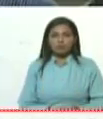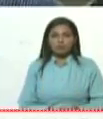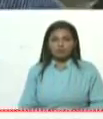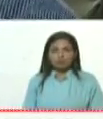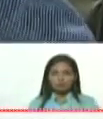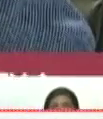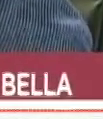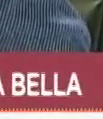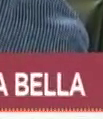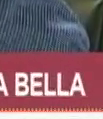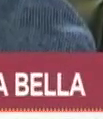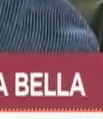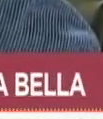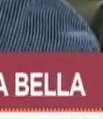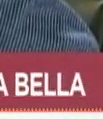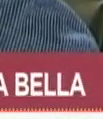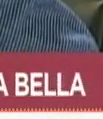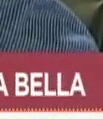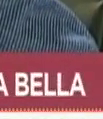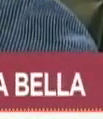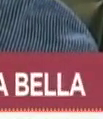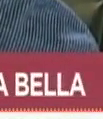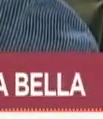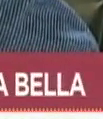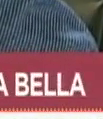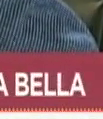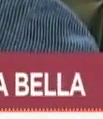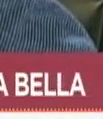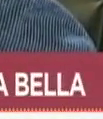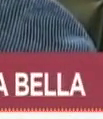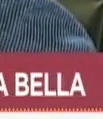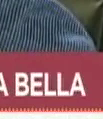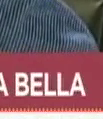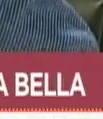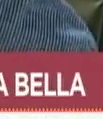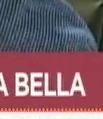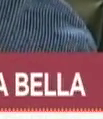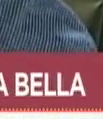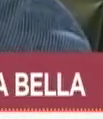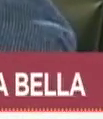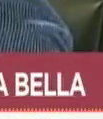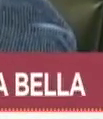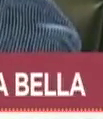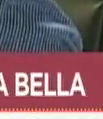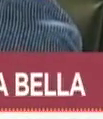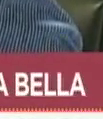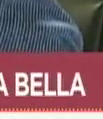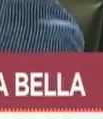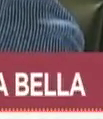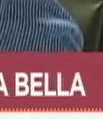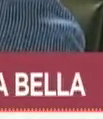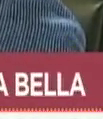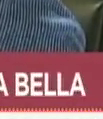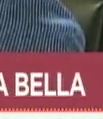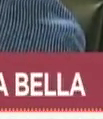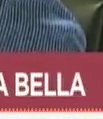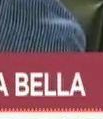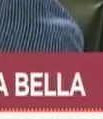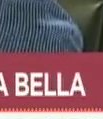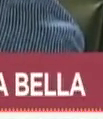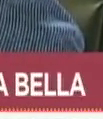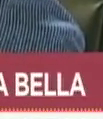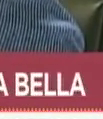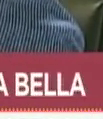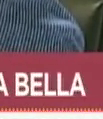en medio de esta batalla contra quienes quieren sembrar odio, muerte. Aquí está un pueblo